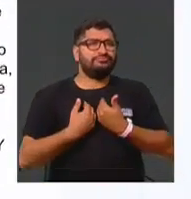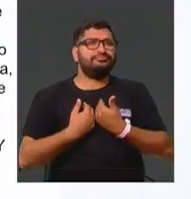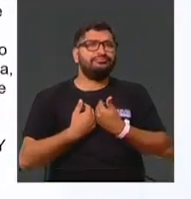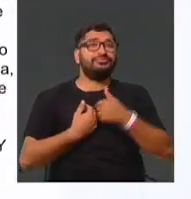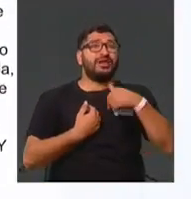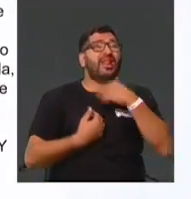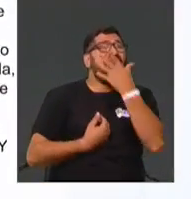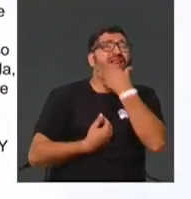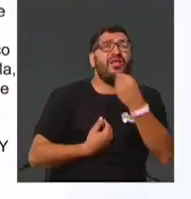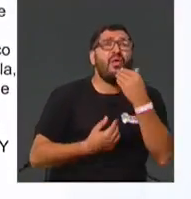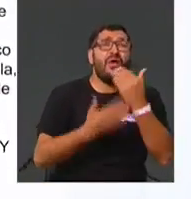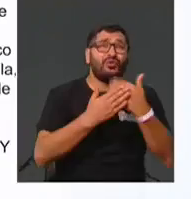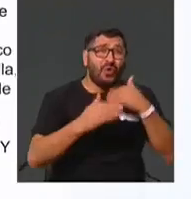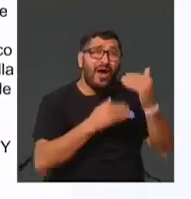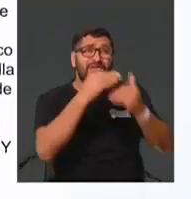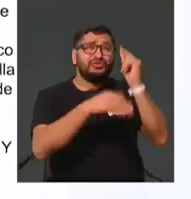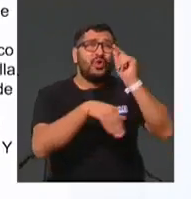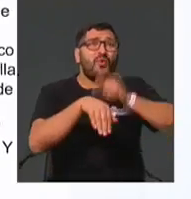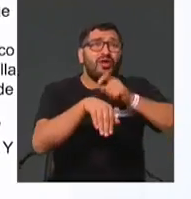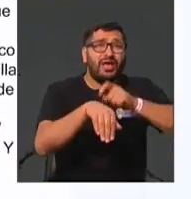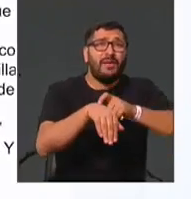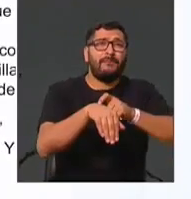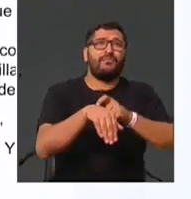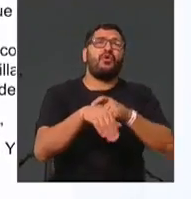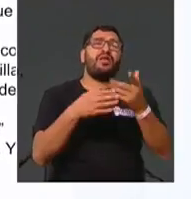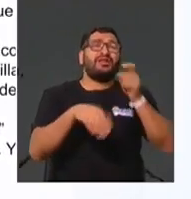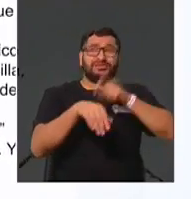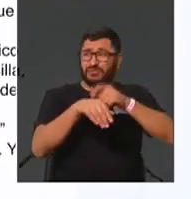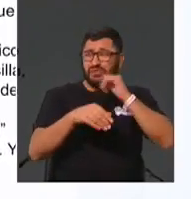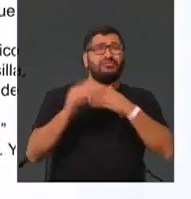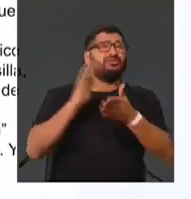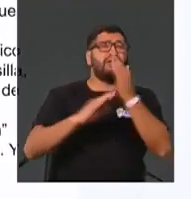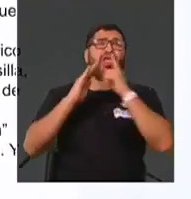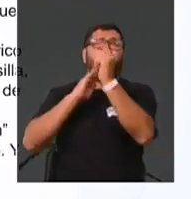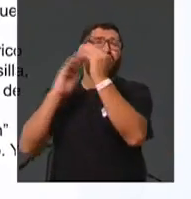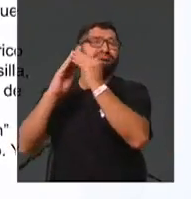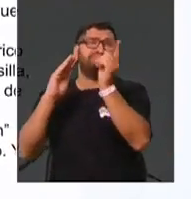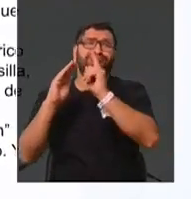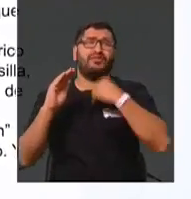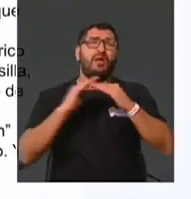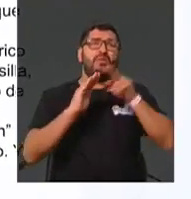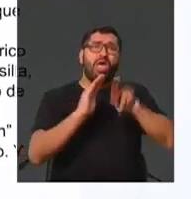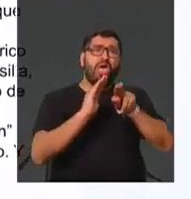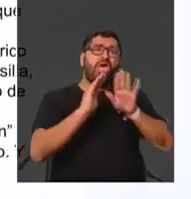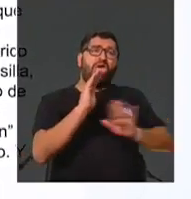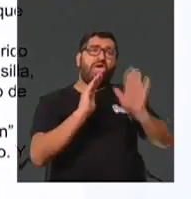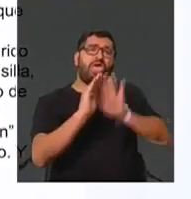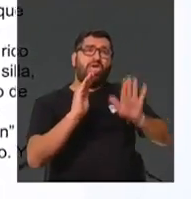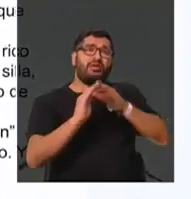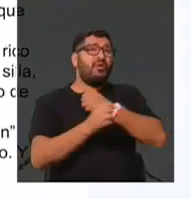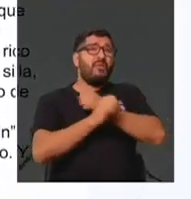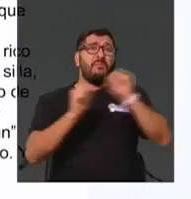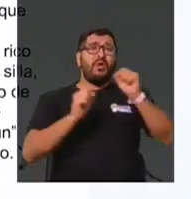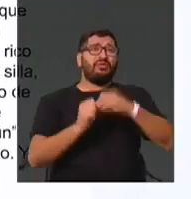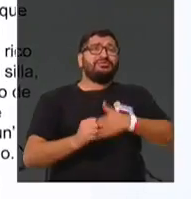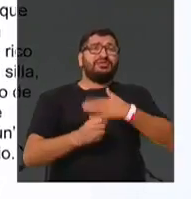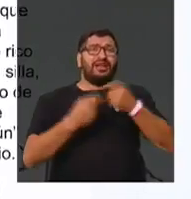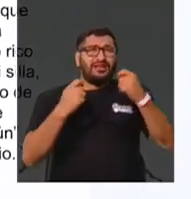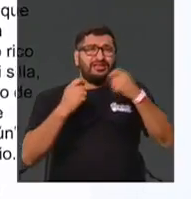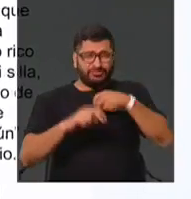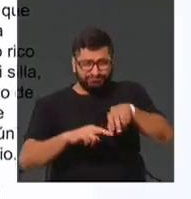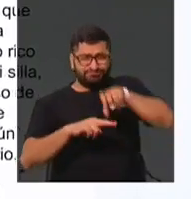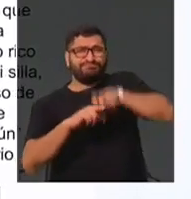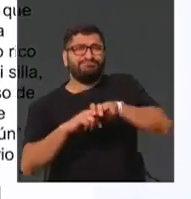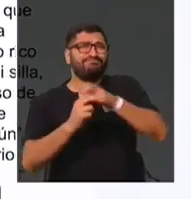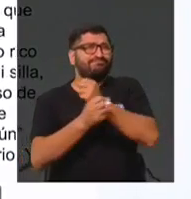recordar cuánto he avanzado en poco tiempo. Cuando estaba semanas sin salir de mi cama, de intentar sentarme e irme